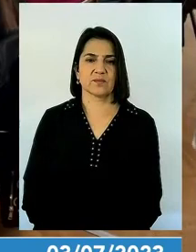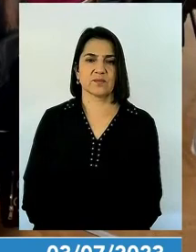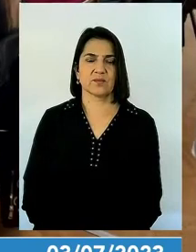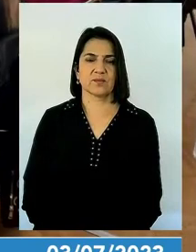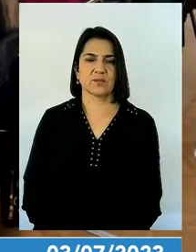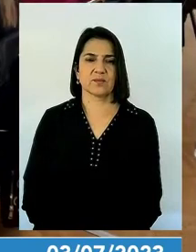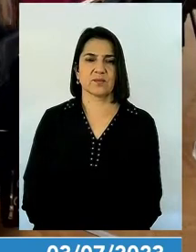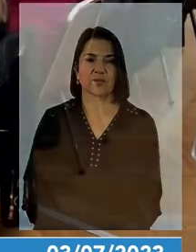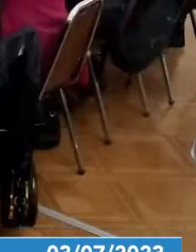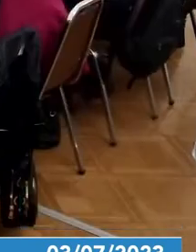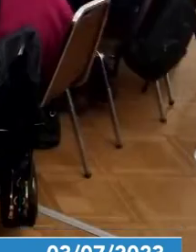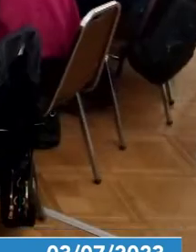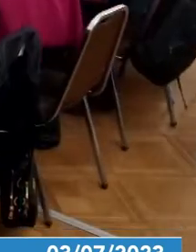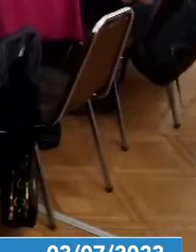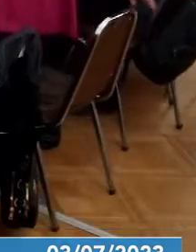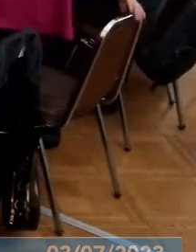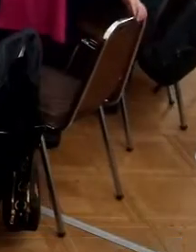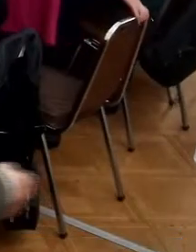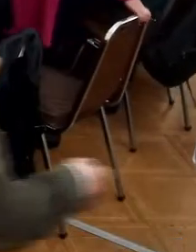si ha pasado.